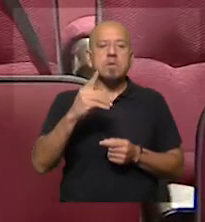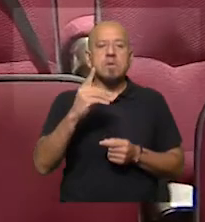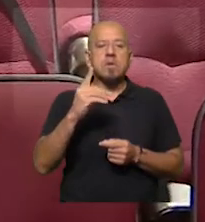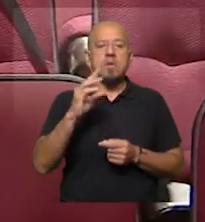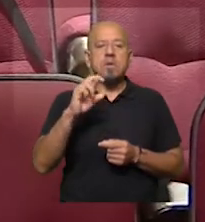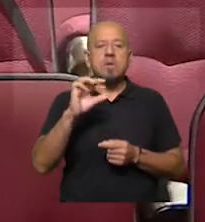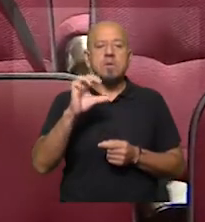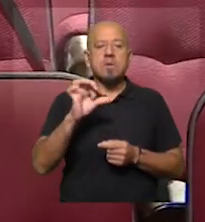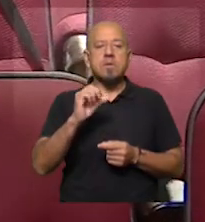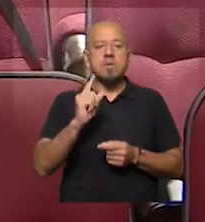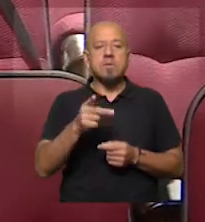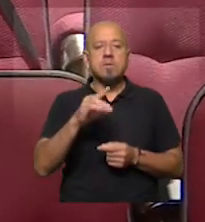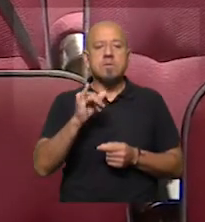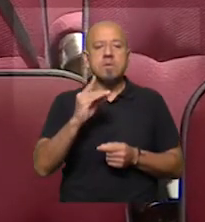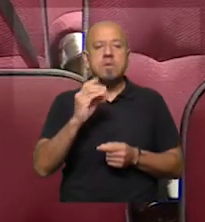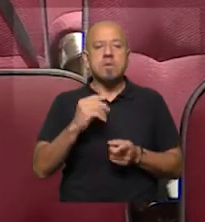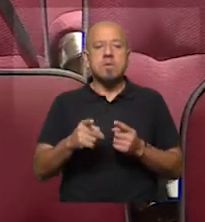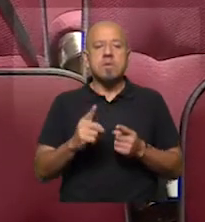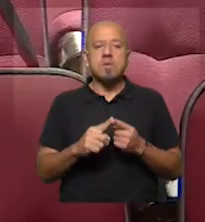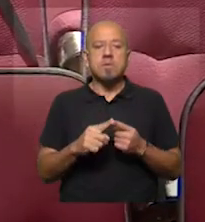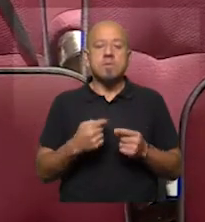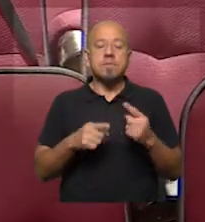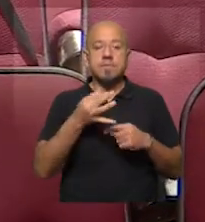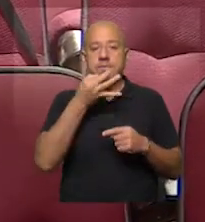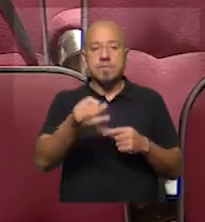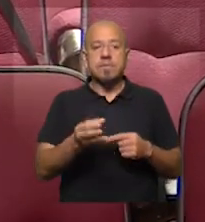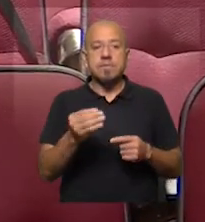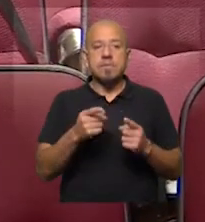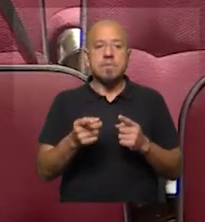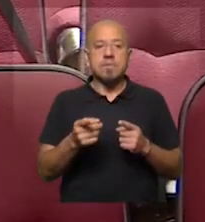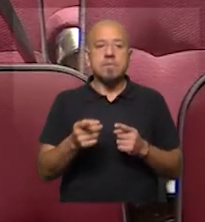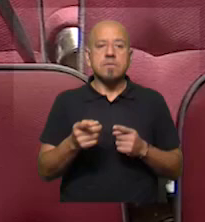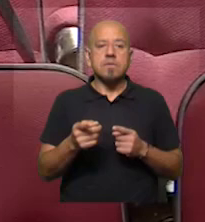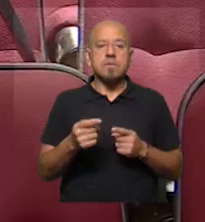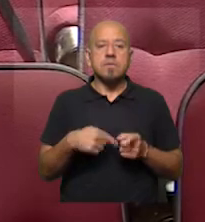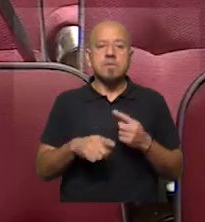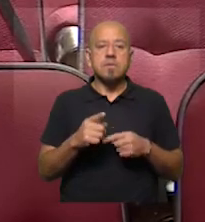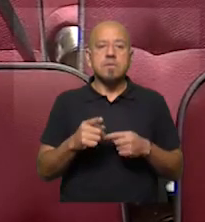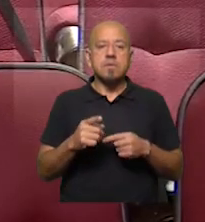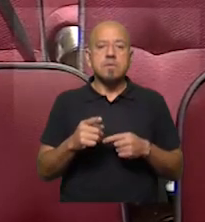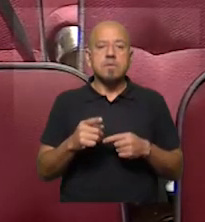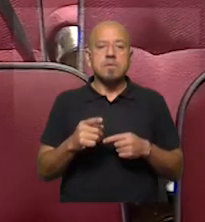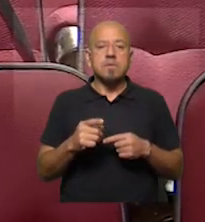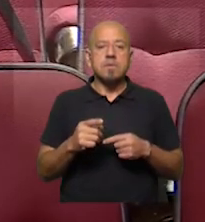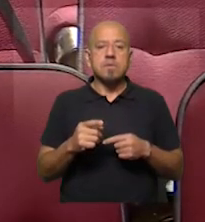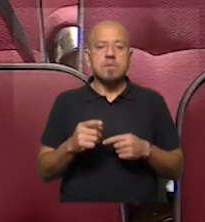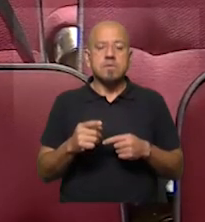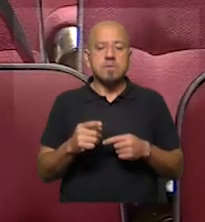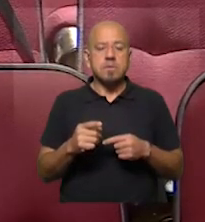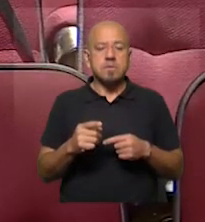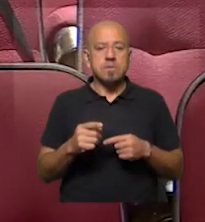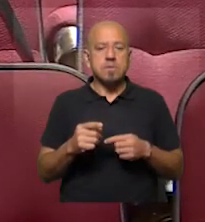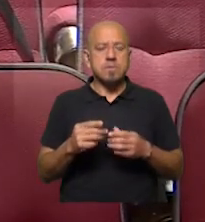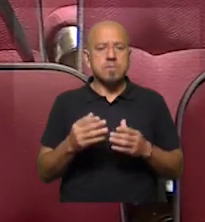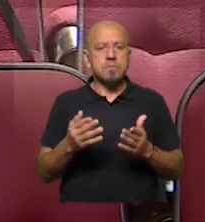el otro actor. Me parece que dijimos todos los rubros y El Plancha, porque es